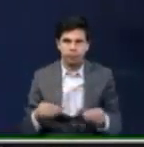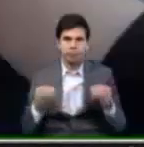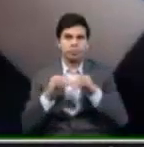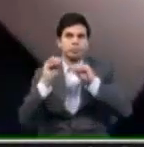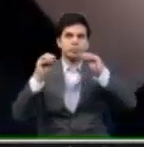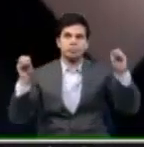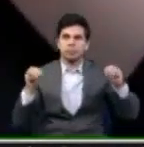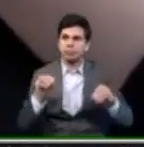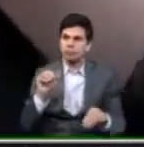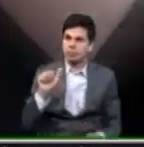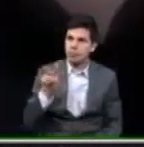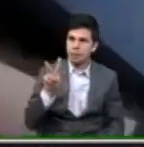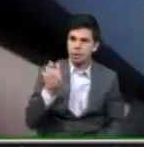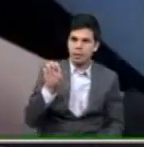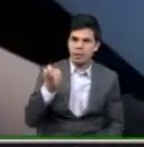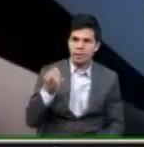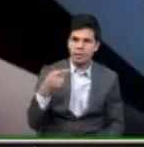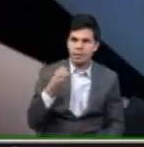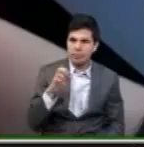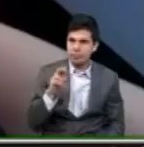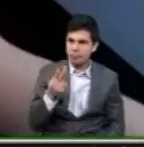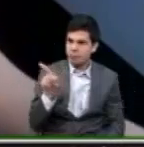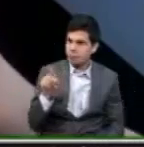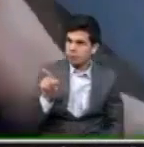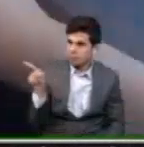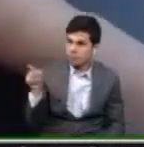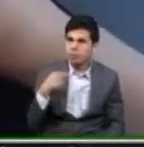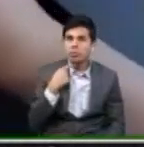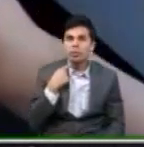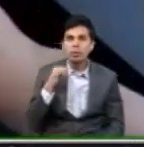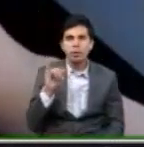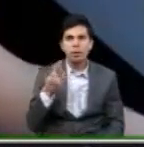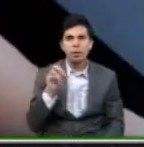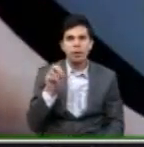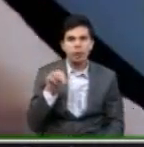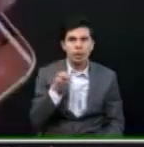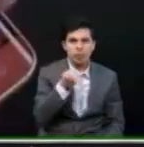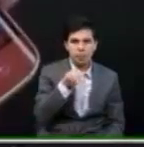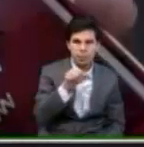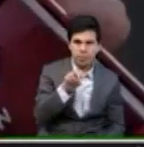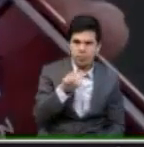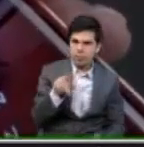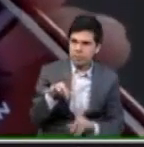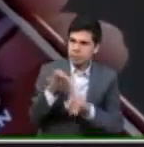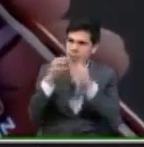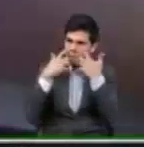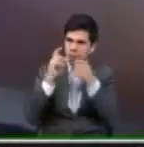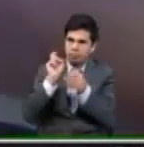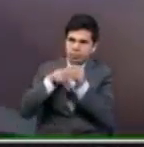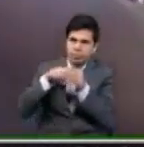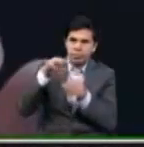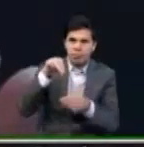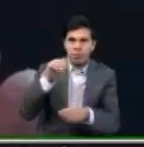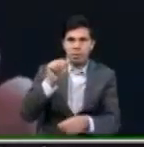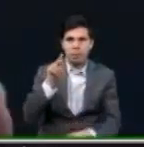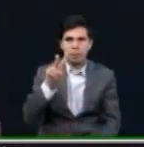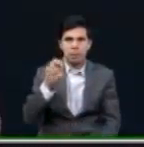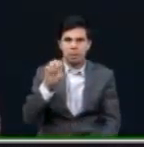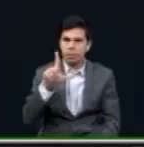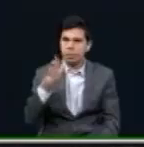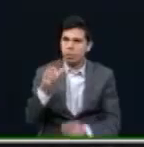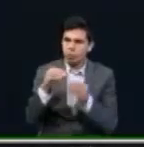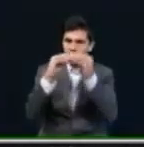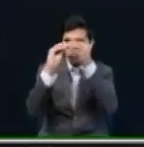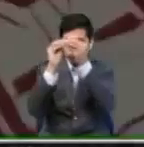versión Avengers para los aficionados de Iron Man gracias a la colaboración con Marvel. En el nuevo diseño se caracteriza por ser curvo